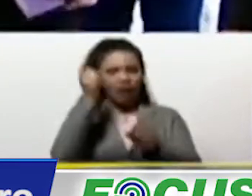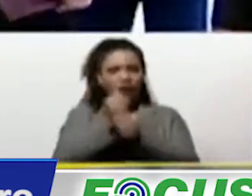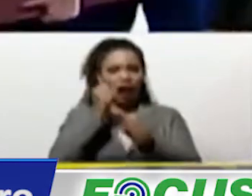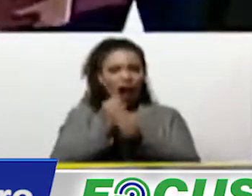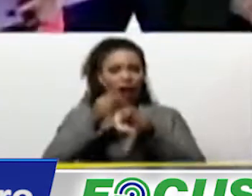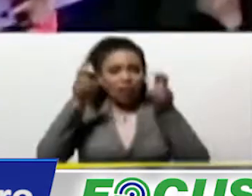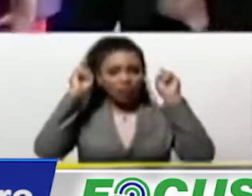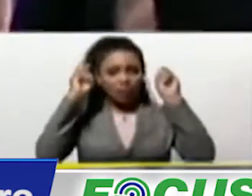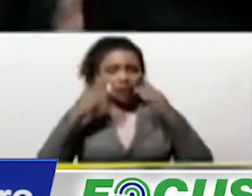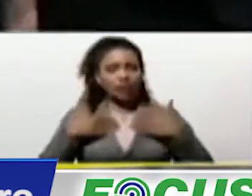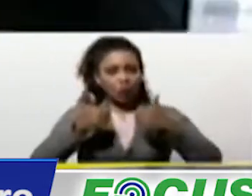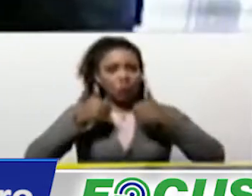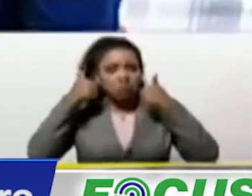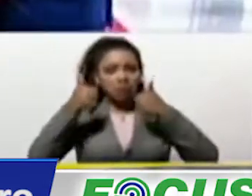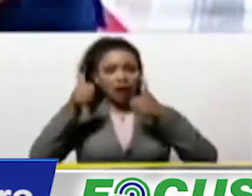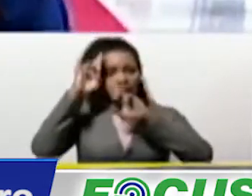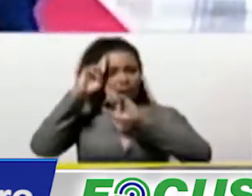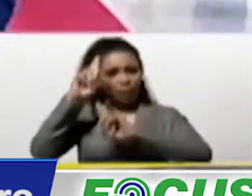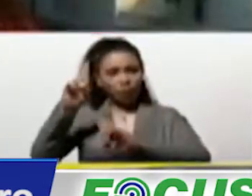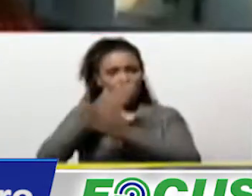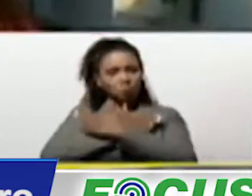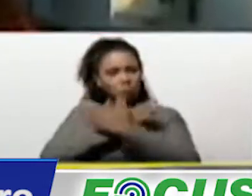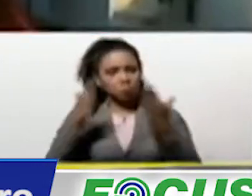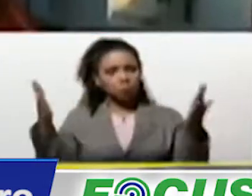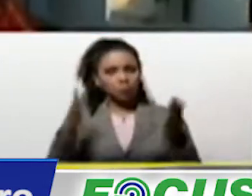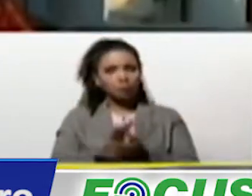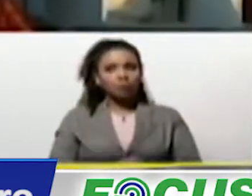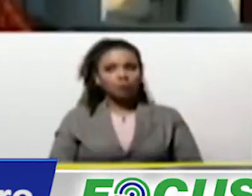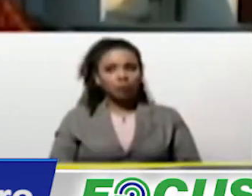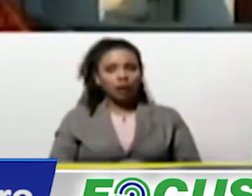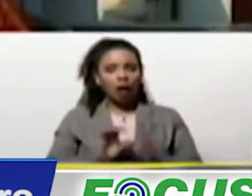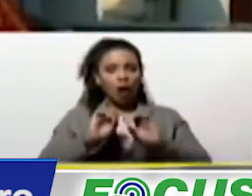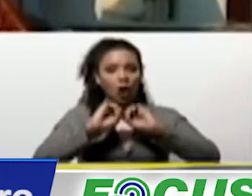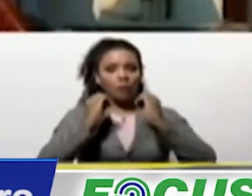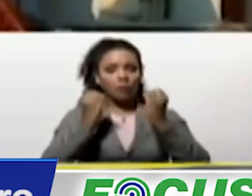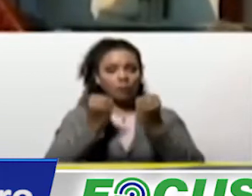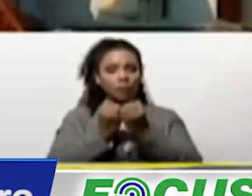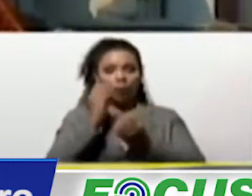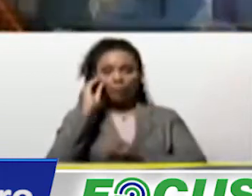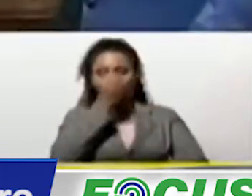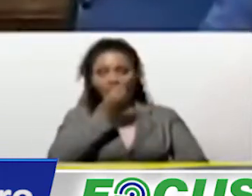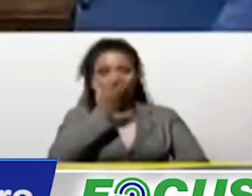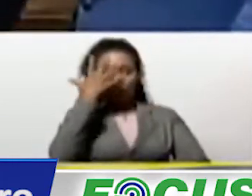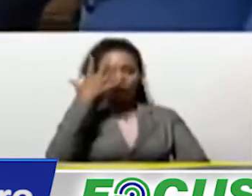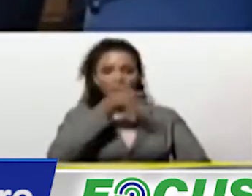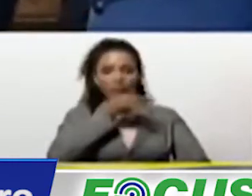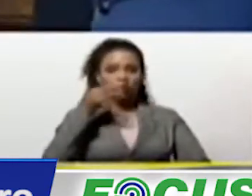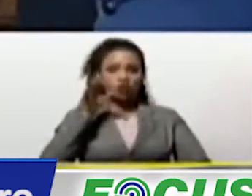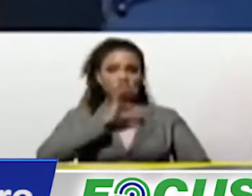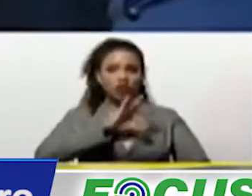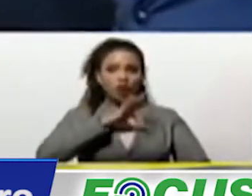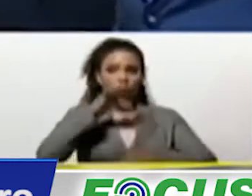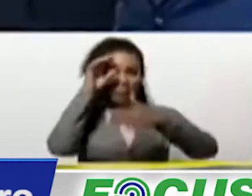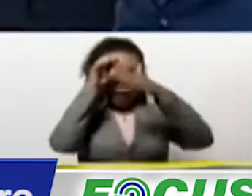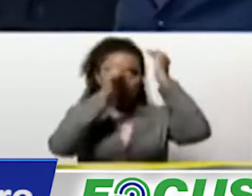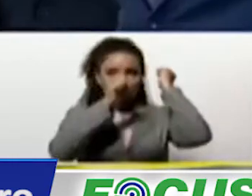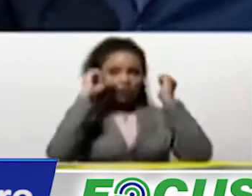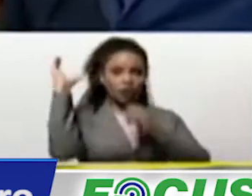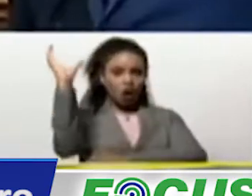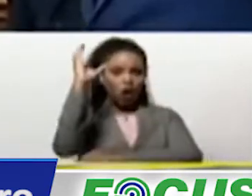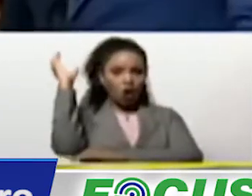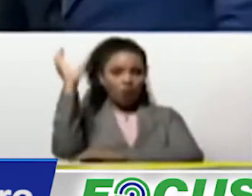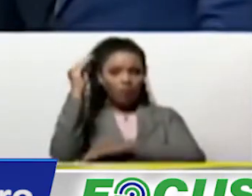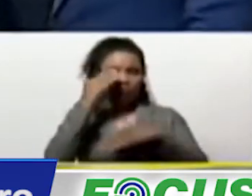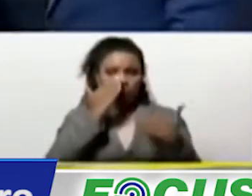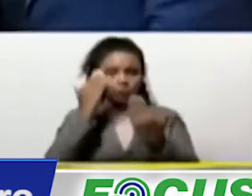relaciones sanas en base al respeto, presente a la solidaridad. En el Salón Simón Bolívar del Palacio de Miraflores, el excelentísimo señor Armando Benedetti, embajador